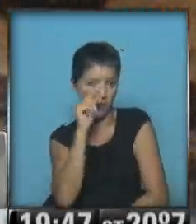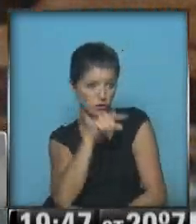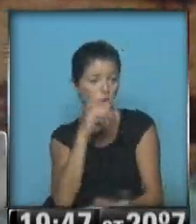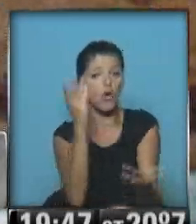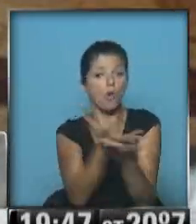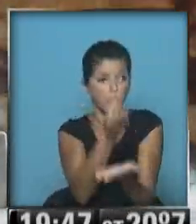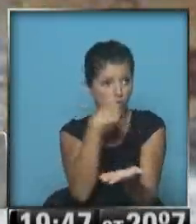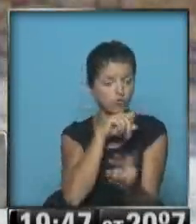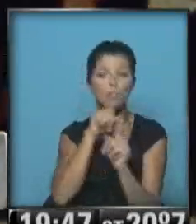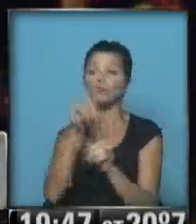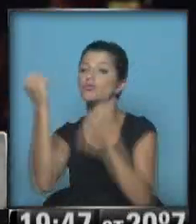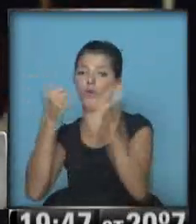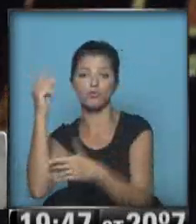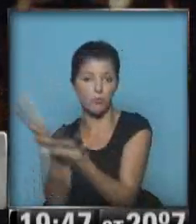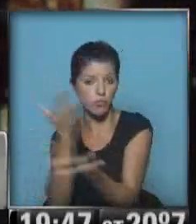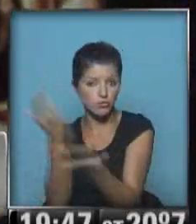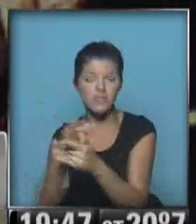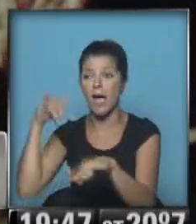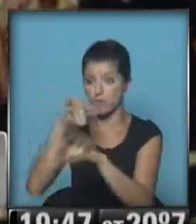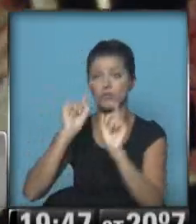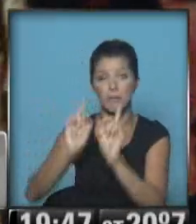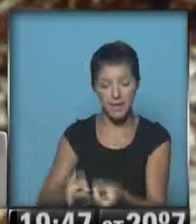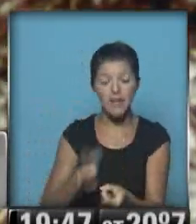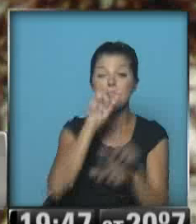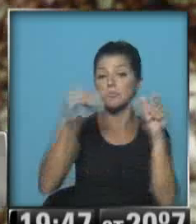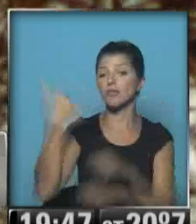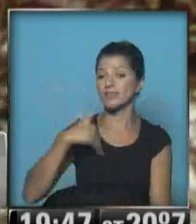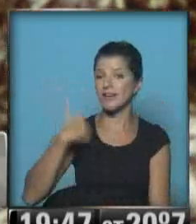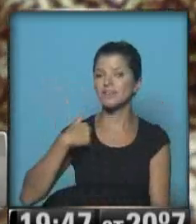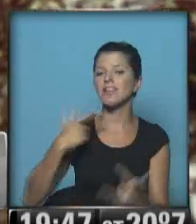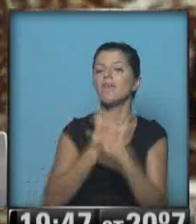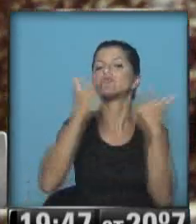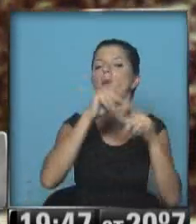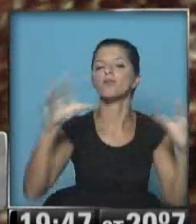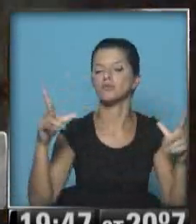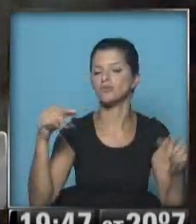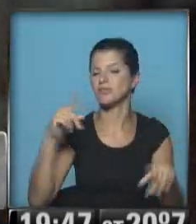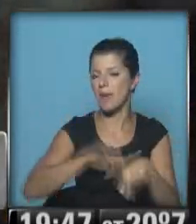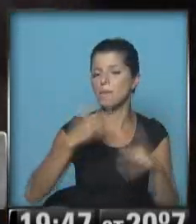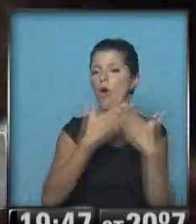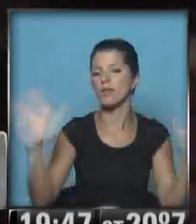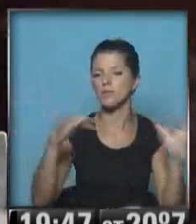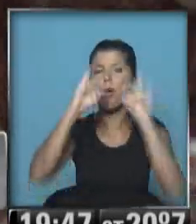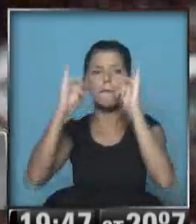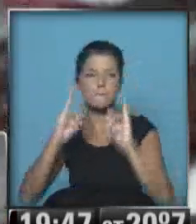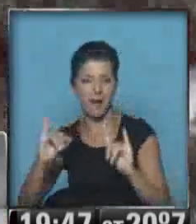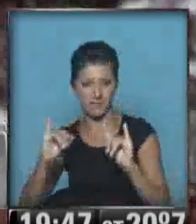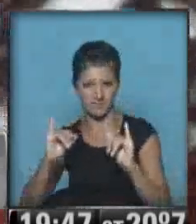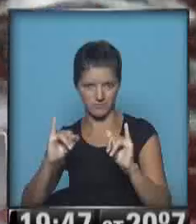fabricaba sus propios autos y aviones y los argentinos disfrutaban su tiempo de ocio en paz y